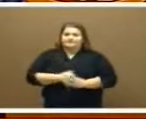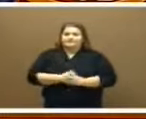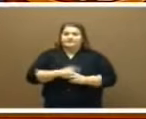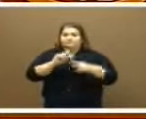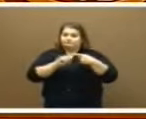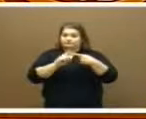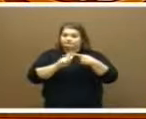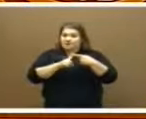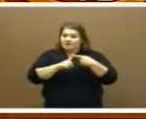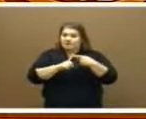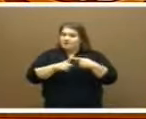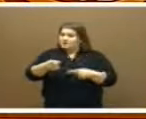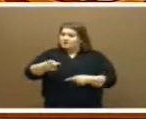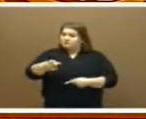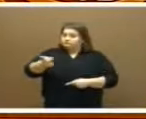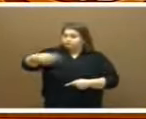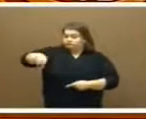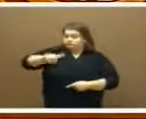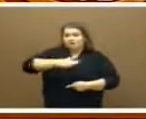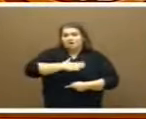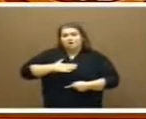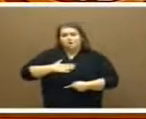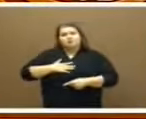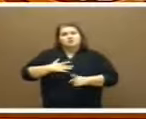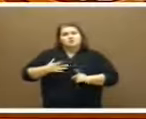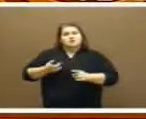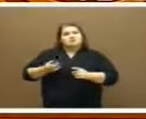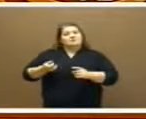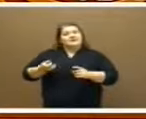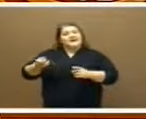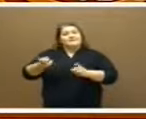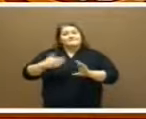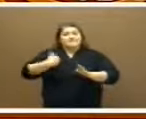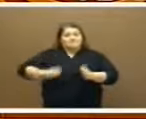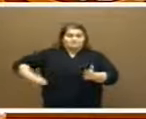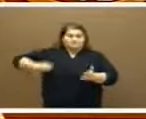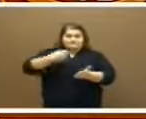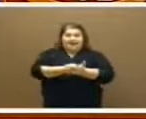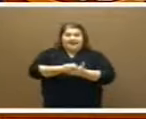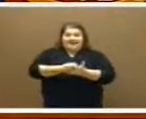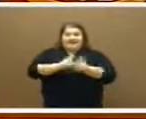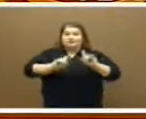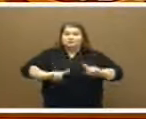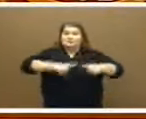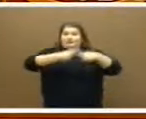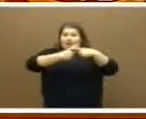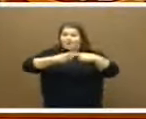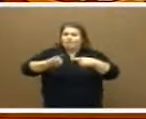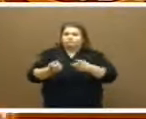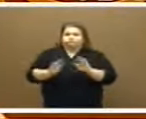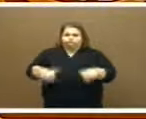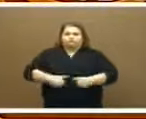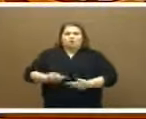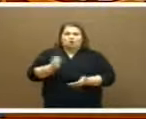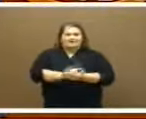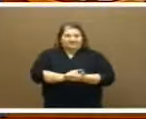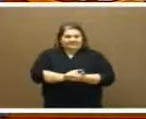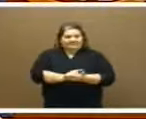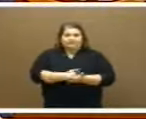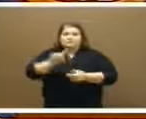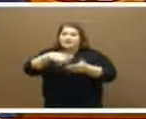involucrar a sus señorías y a sus voluntades para acordar el abono de la ya referida paga extraordinaria. Después les